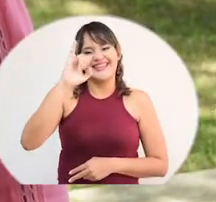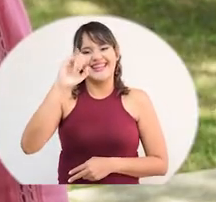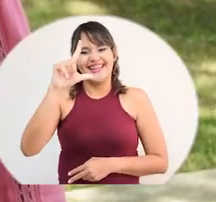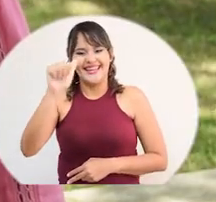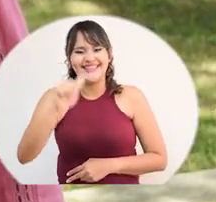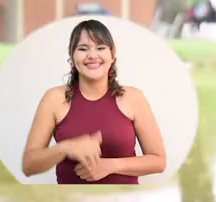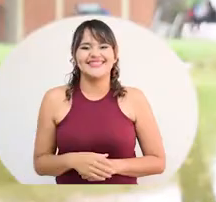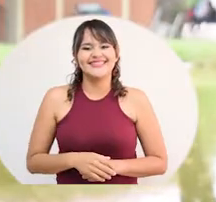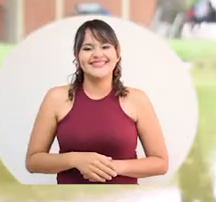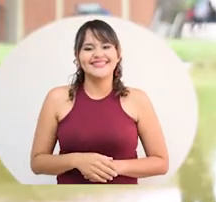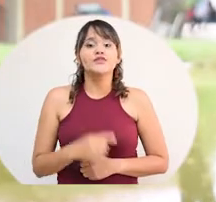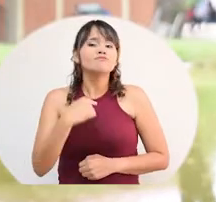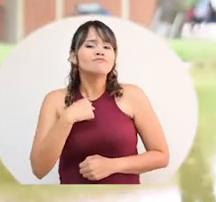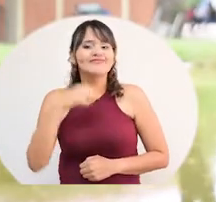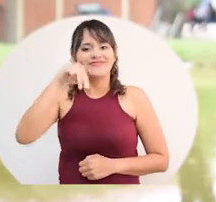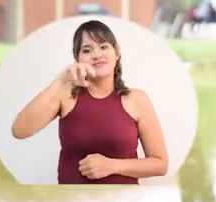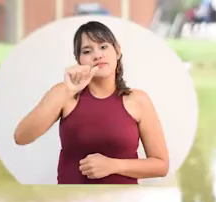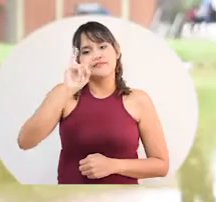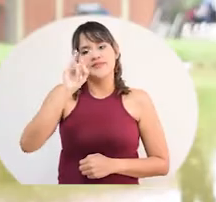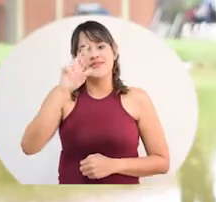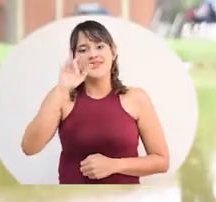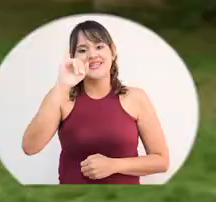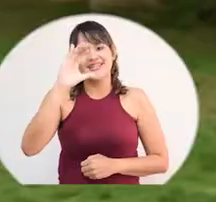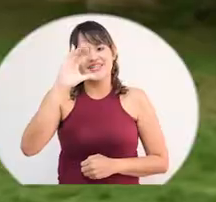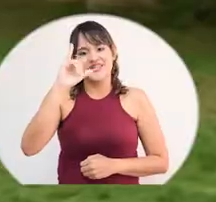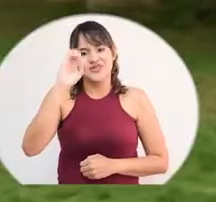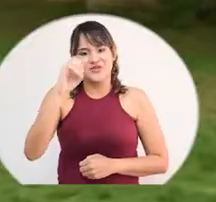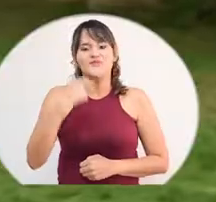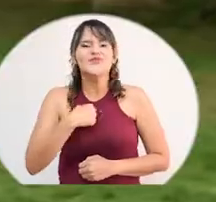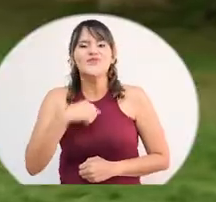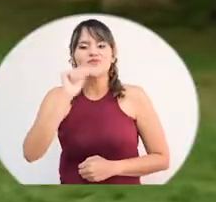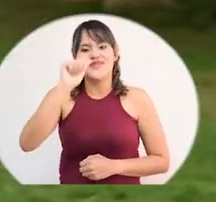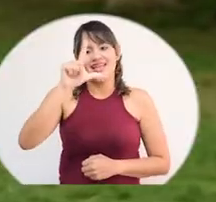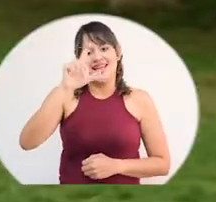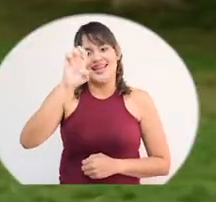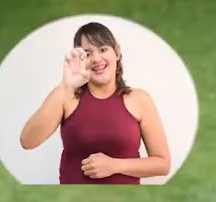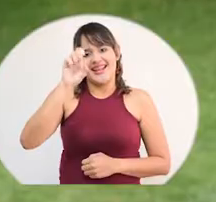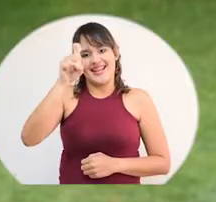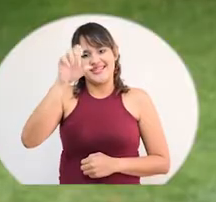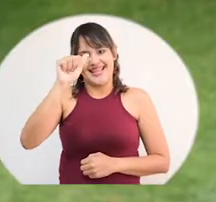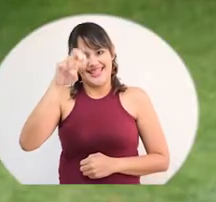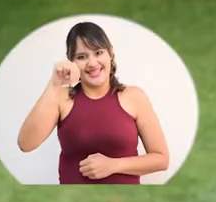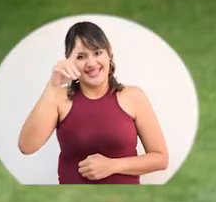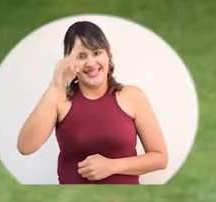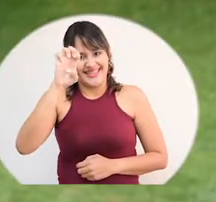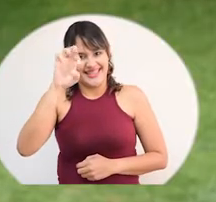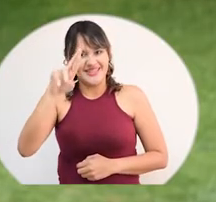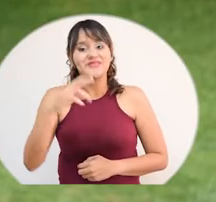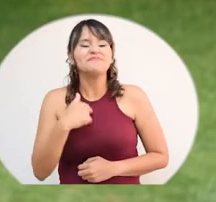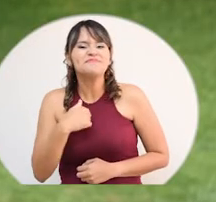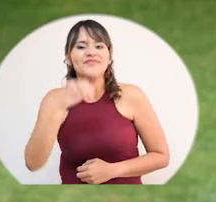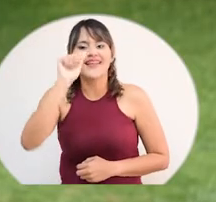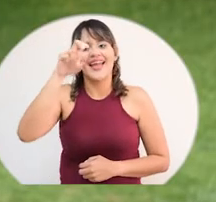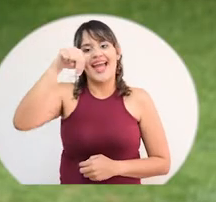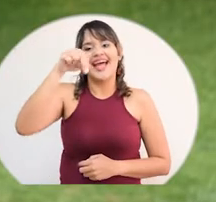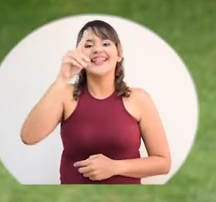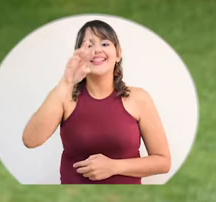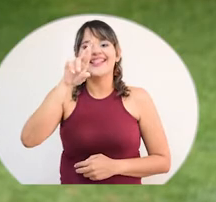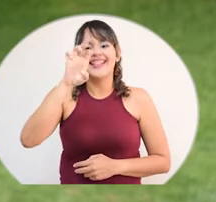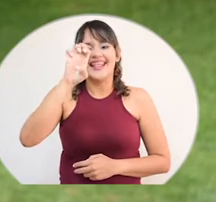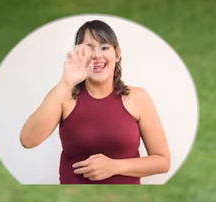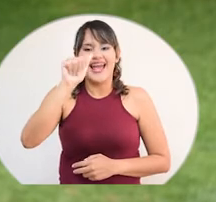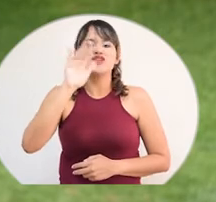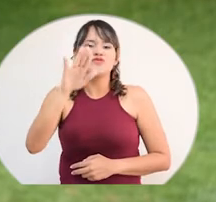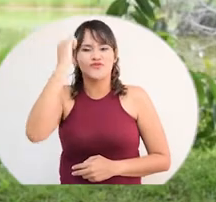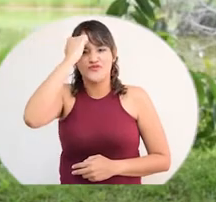ceballos soy mauricio arrieta cuando yo soy alexander ortiz ocaña mi nombre es andrea cardón sophie docente del programa